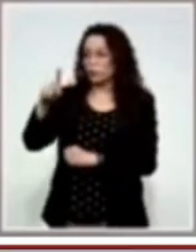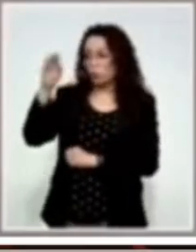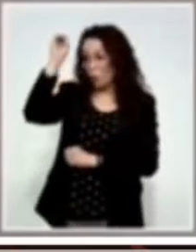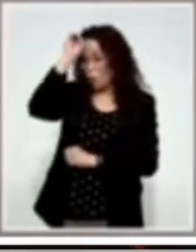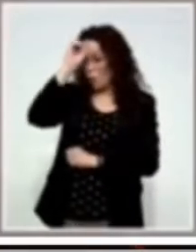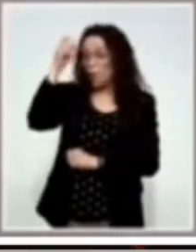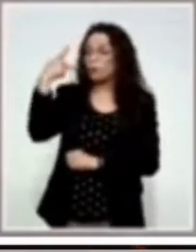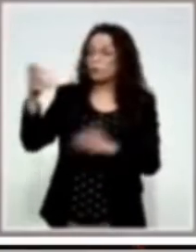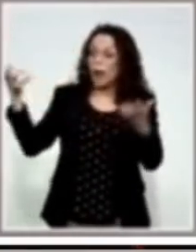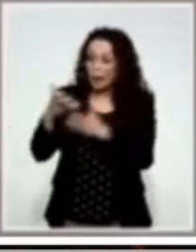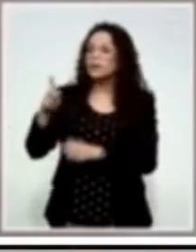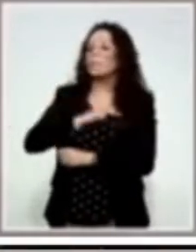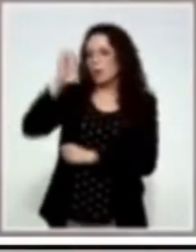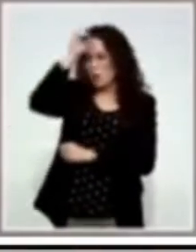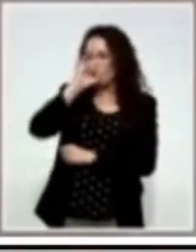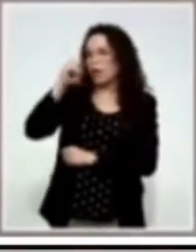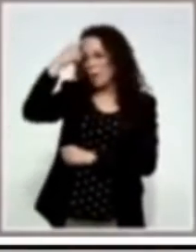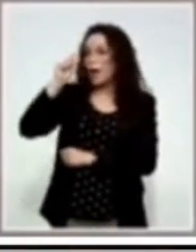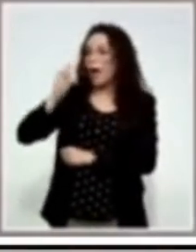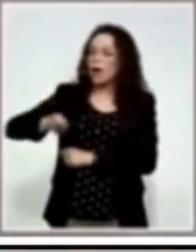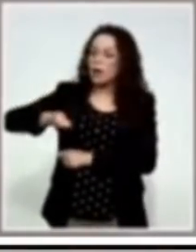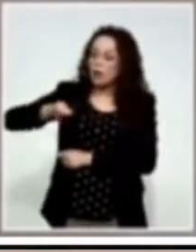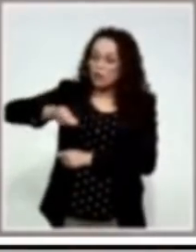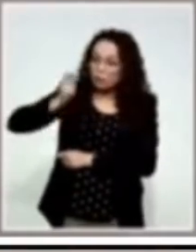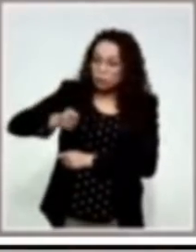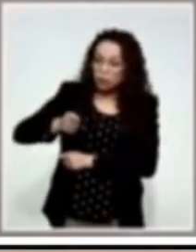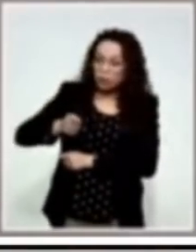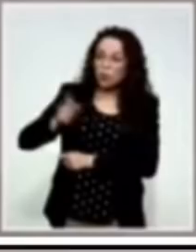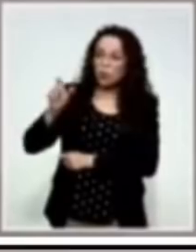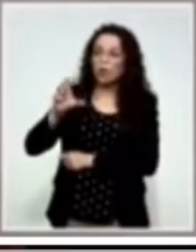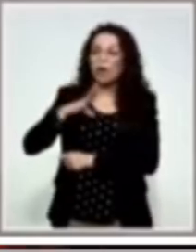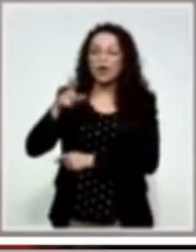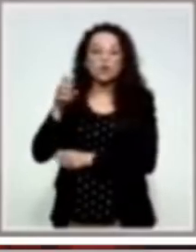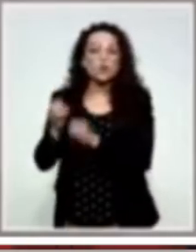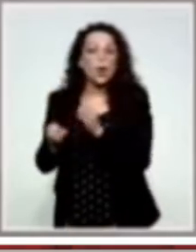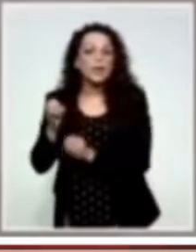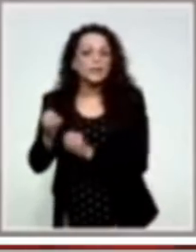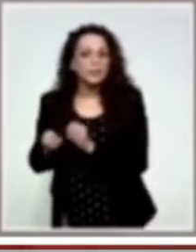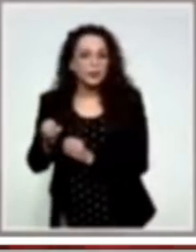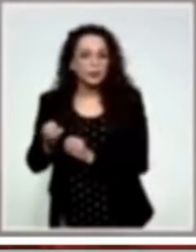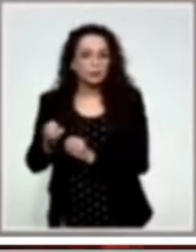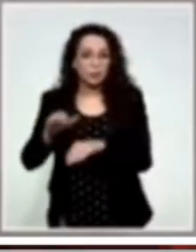cuando hay un juicio en el que tengo que votar. Yo sobre ese tema no opinaré,